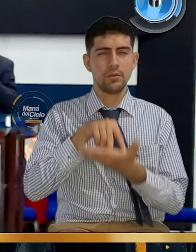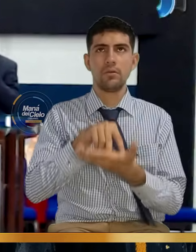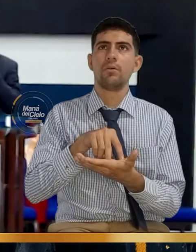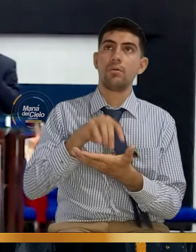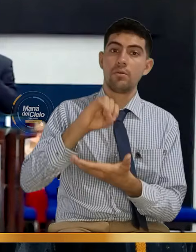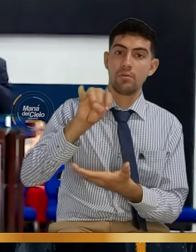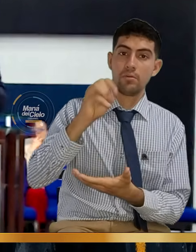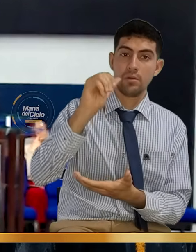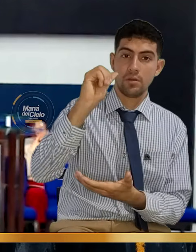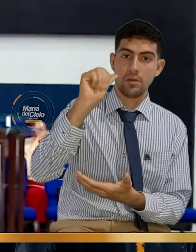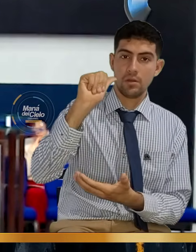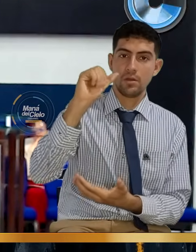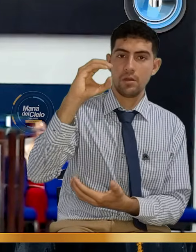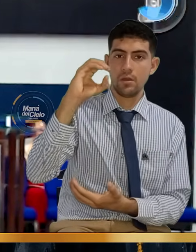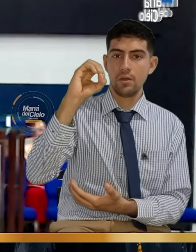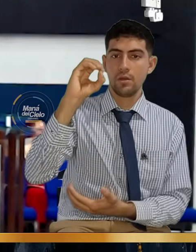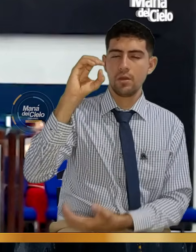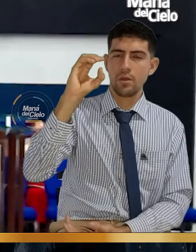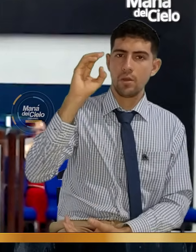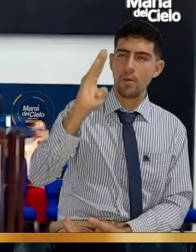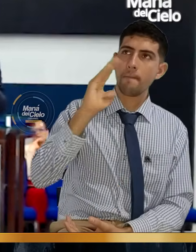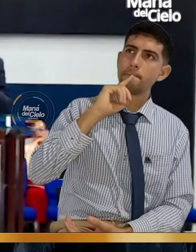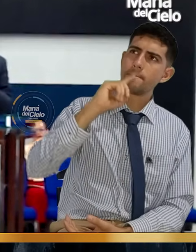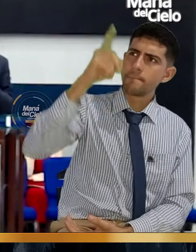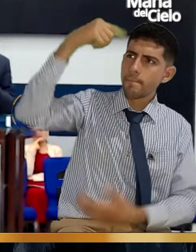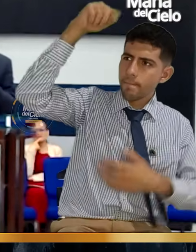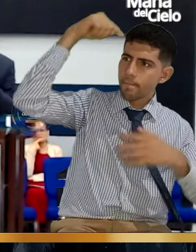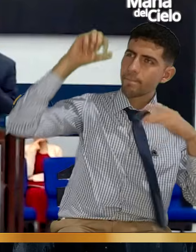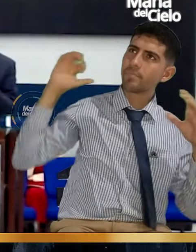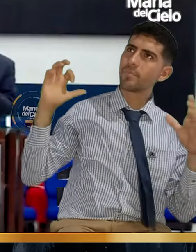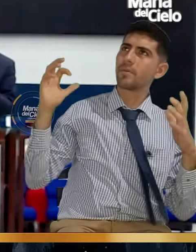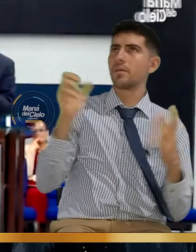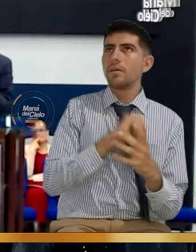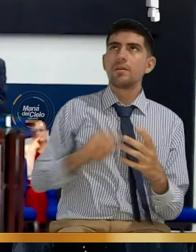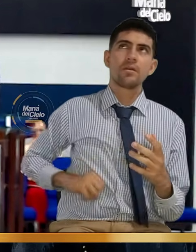bendición tuya, que es la que enriquece y no añade tristeza con ella.